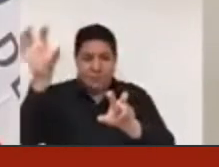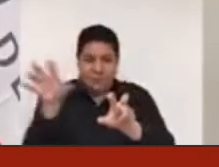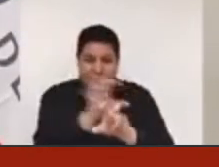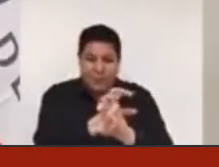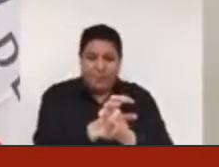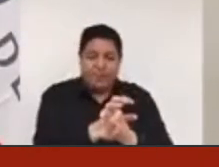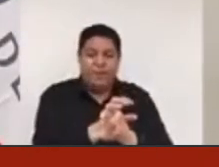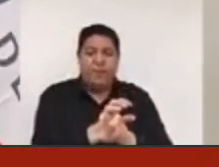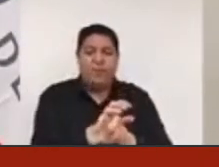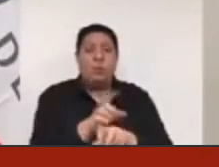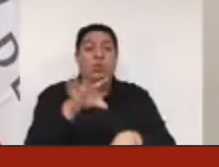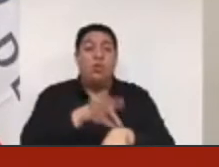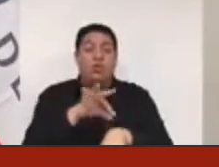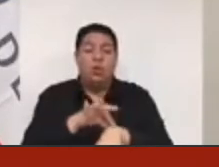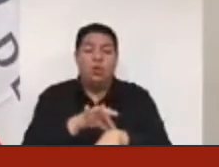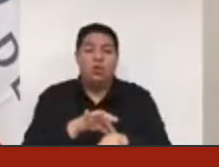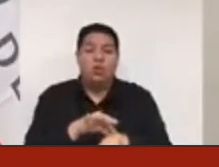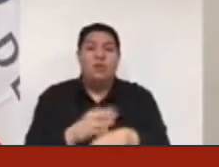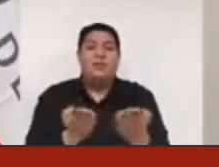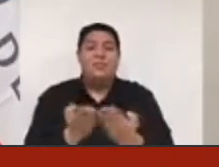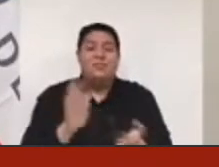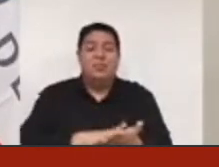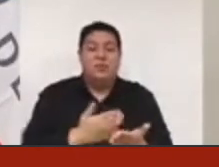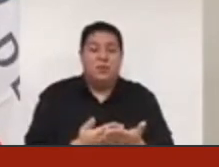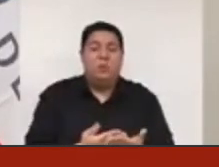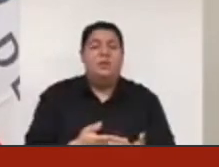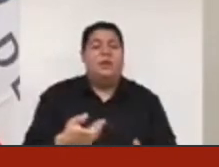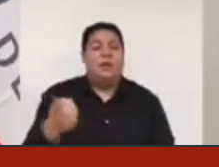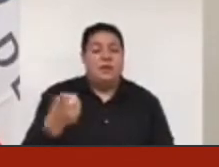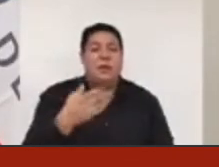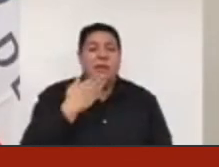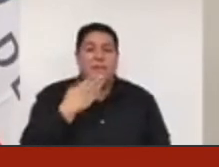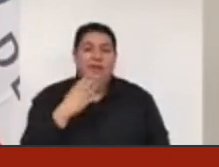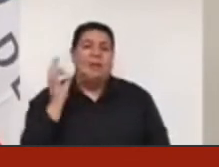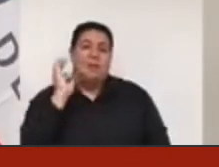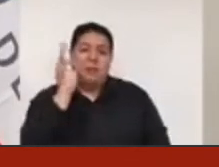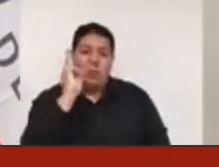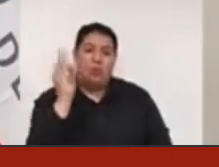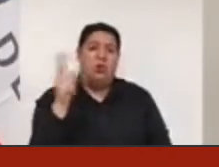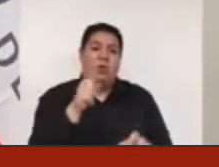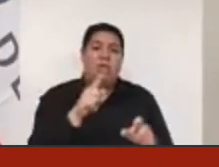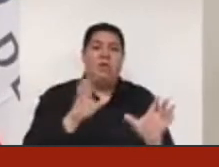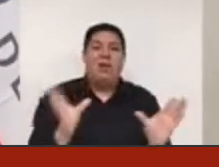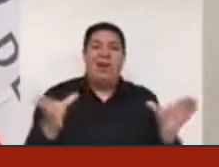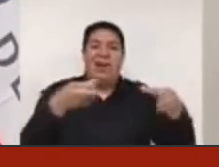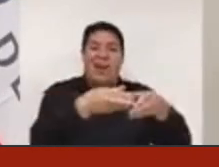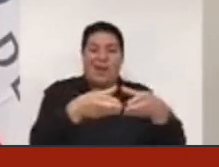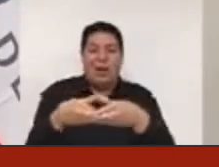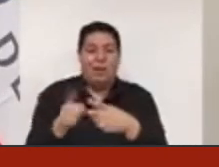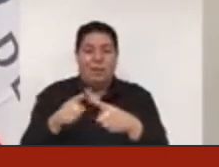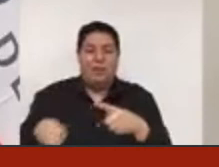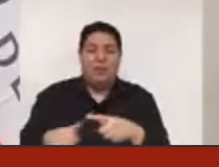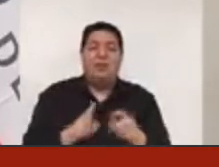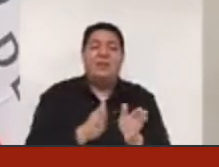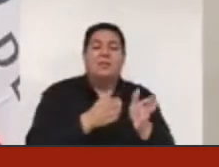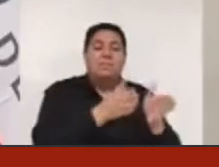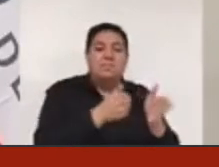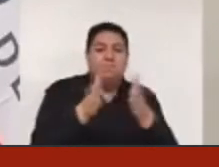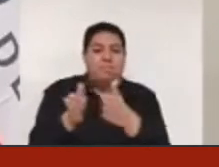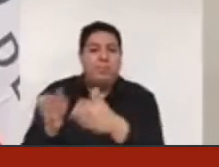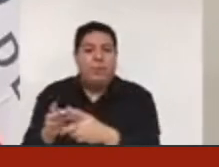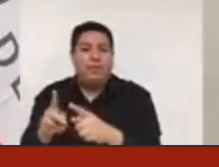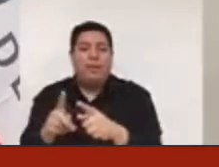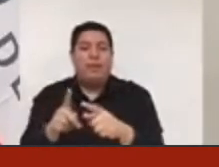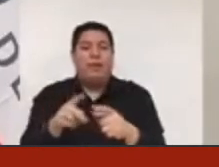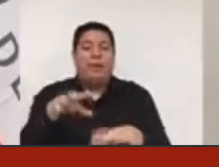jaime del servicio de salud y él también se reunió con todos los gremios y le dio a conocer toda la distribución que se ha estado a